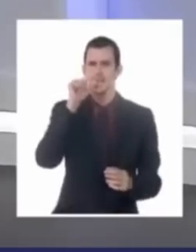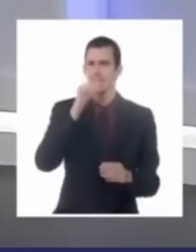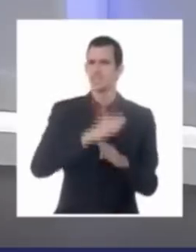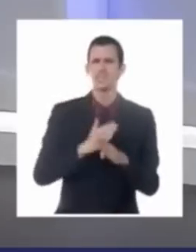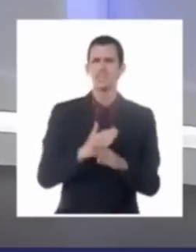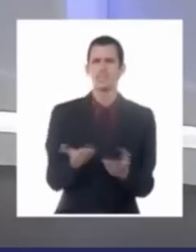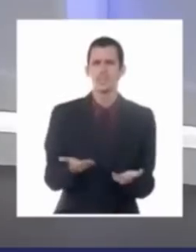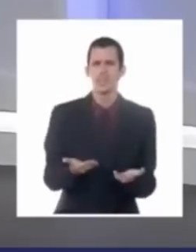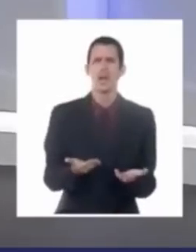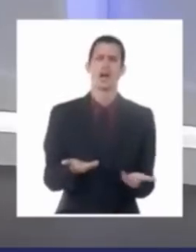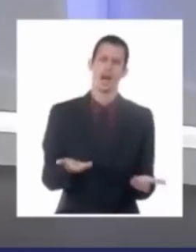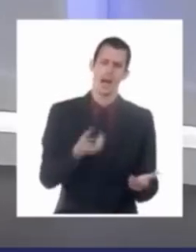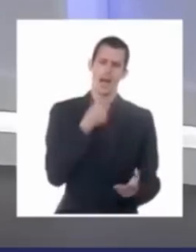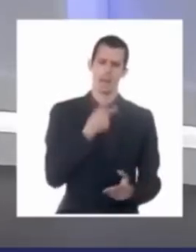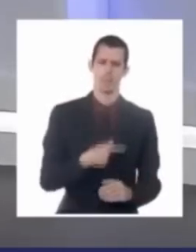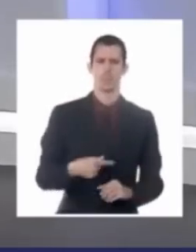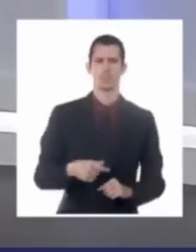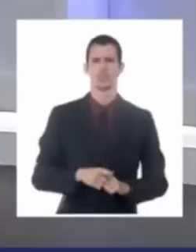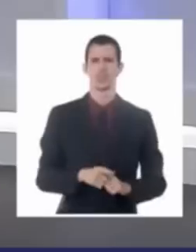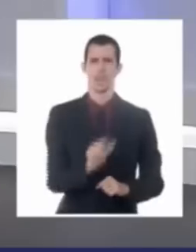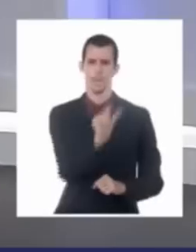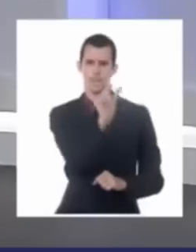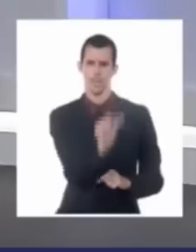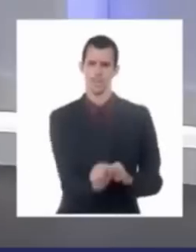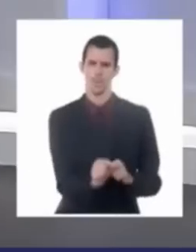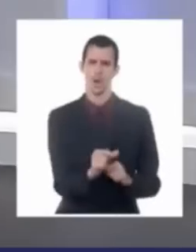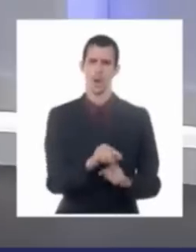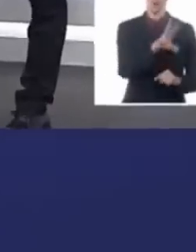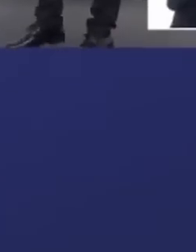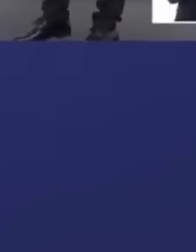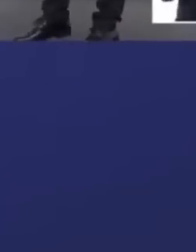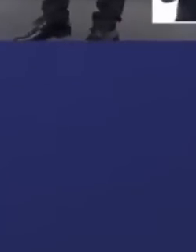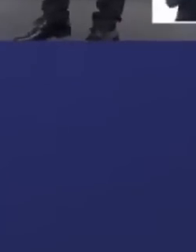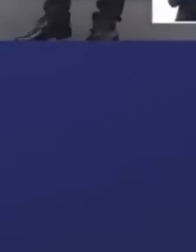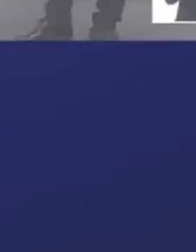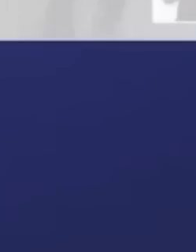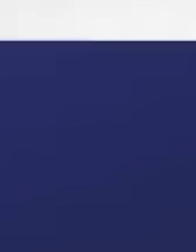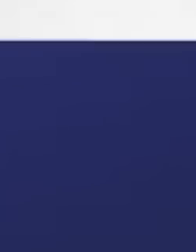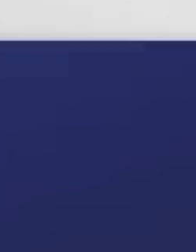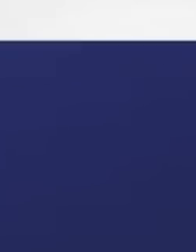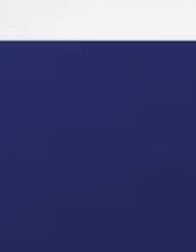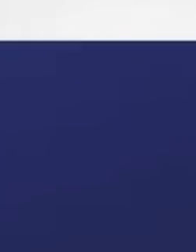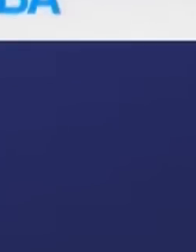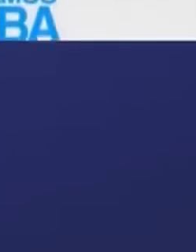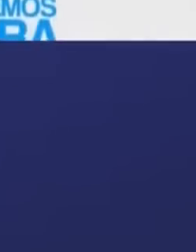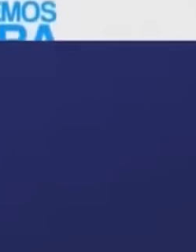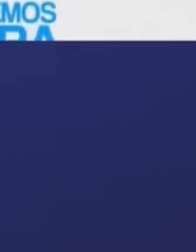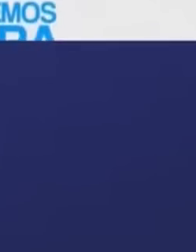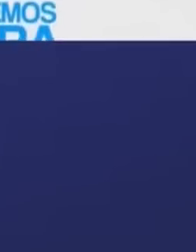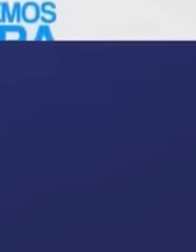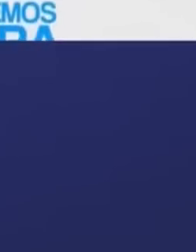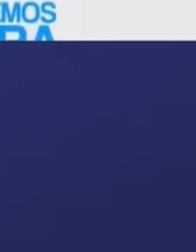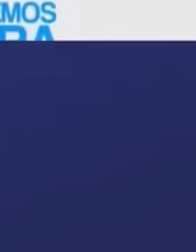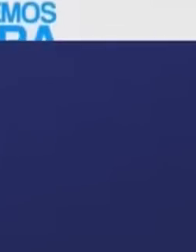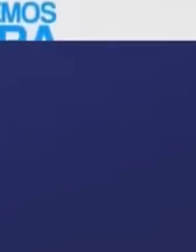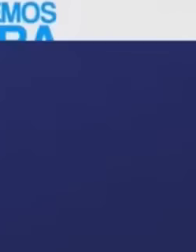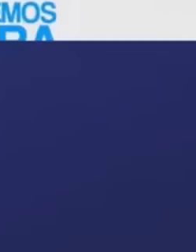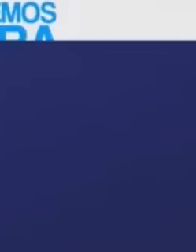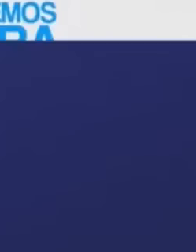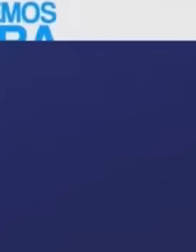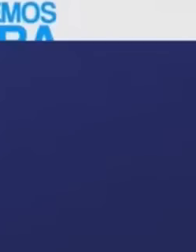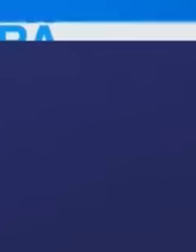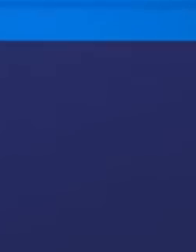órganos que representan Por qué no impunidad Ya regreso con ustedes en solo segundos Bueno el el punto No es que